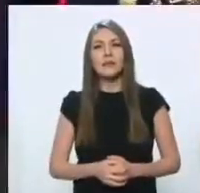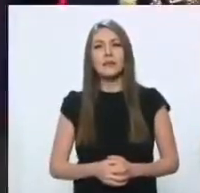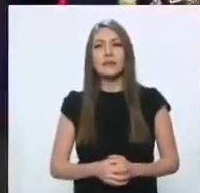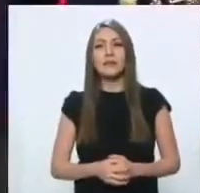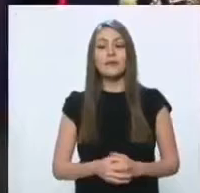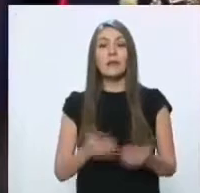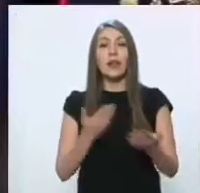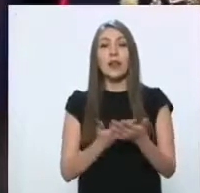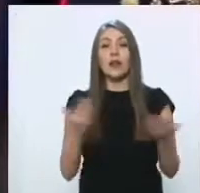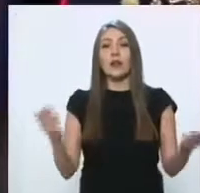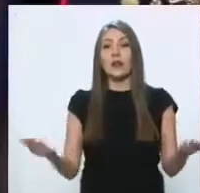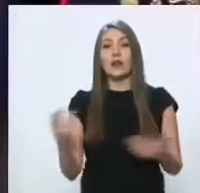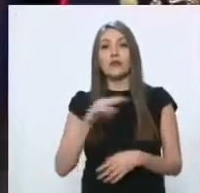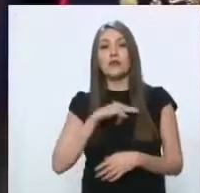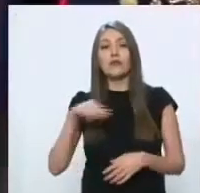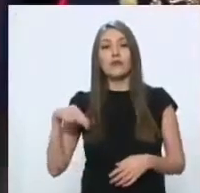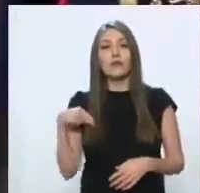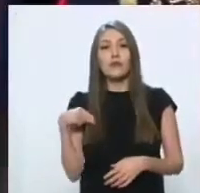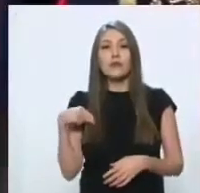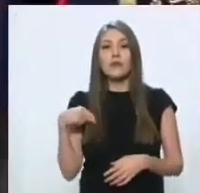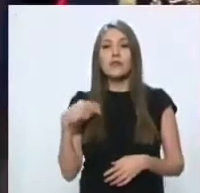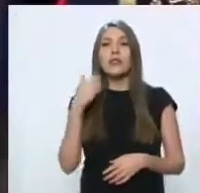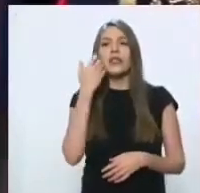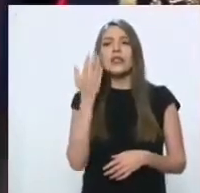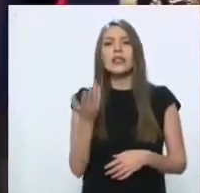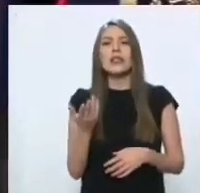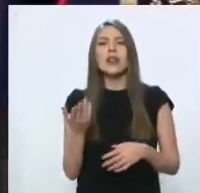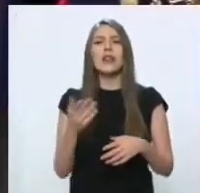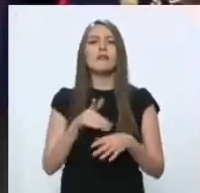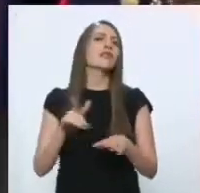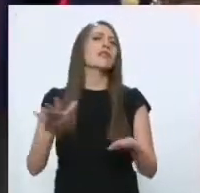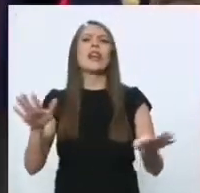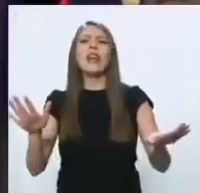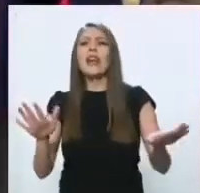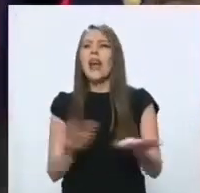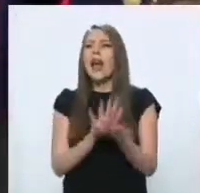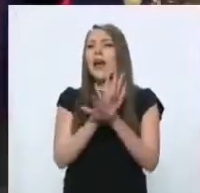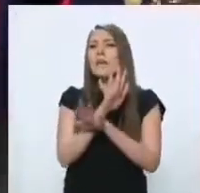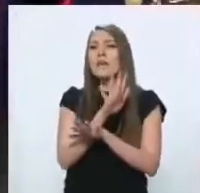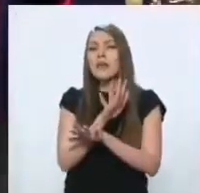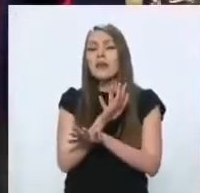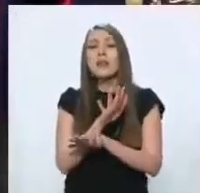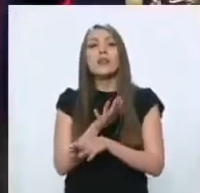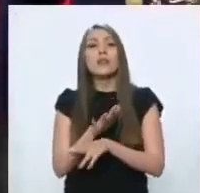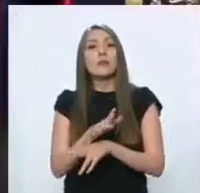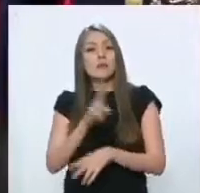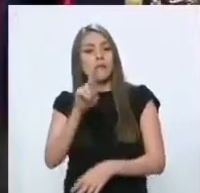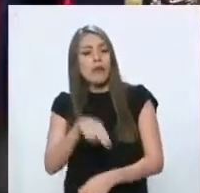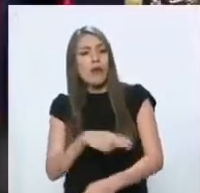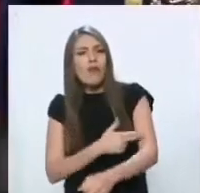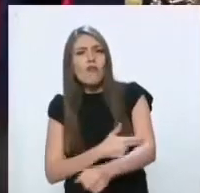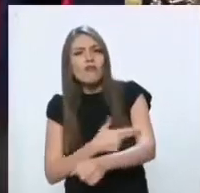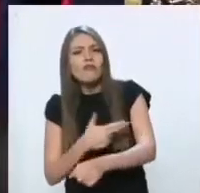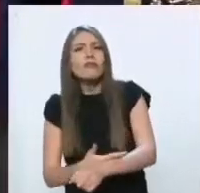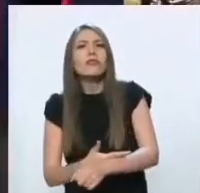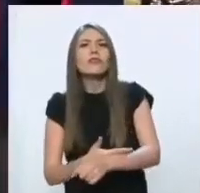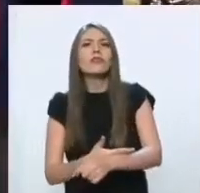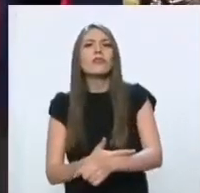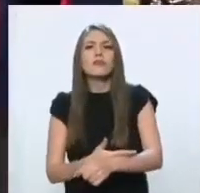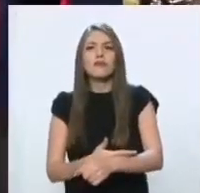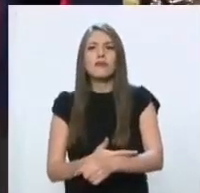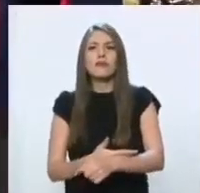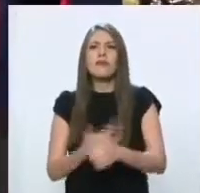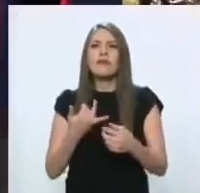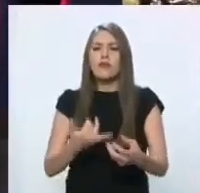Ahora nosotros queremos convertir la honestidad y la